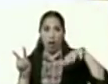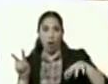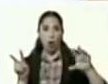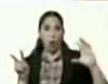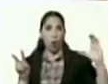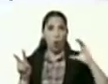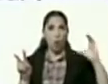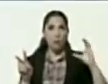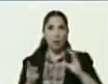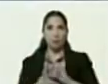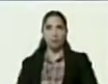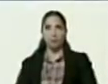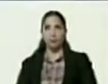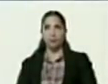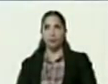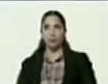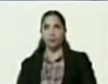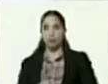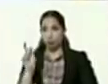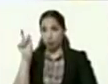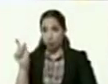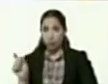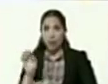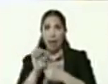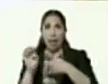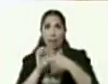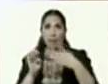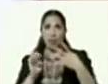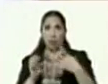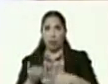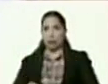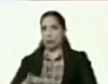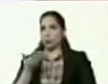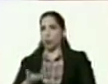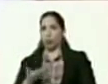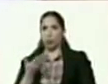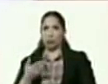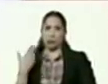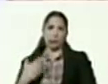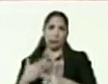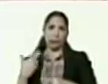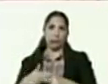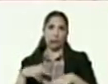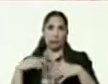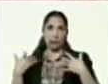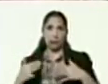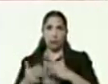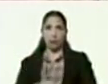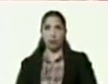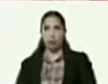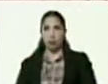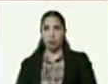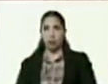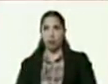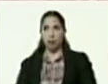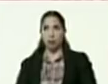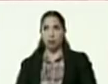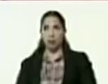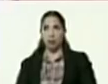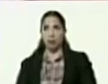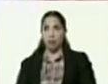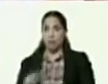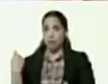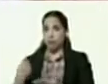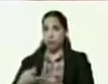Un elemento de altísima peligrosidad es el llamado financista del